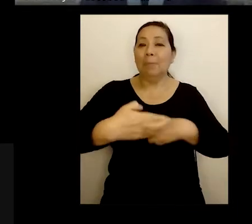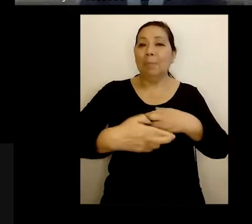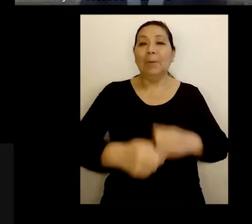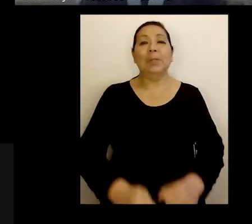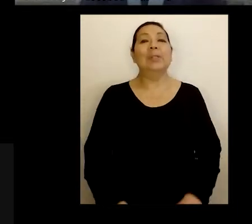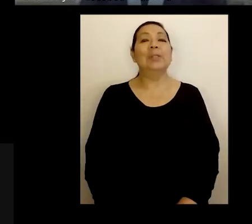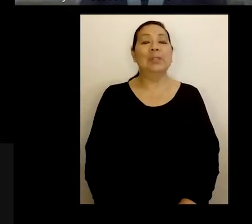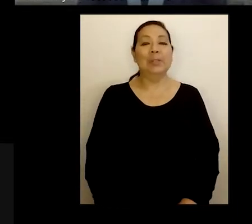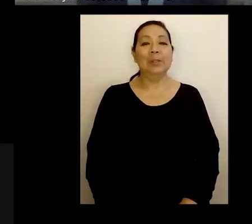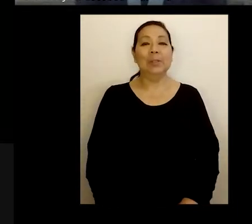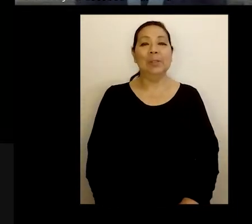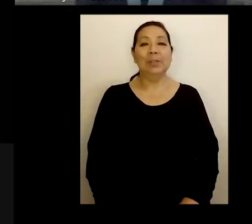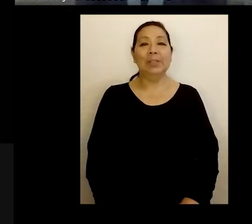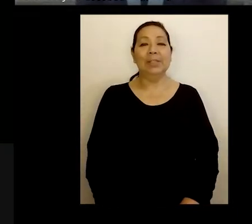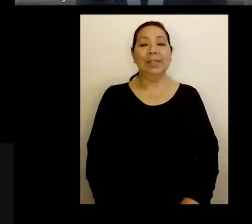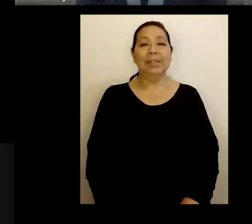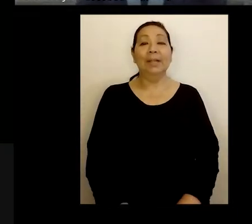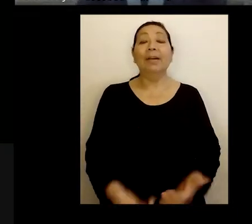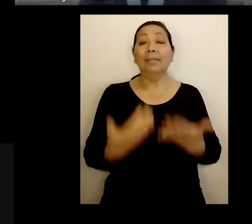proceso,